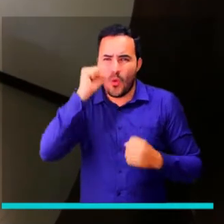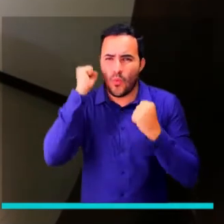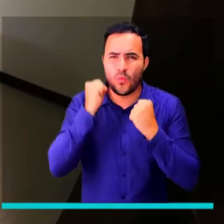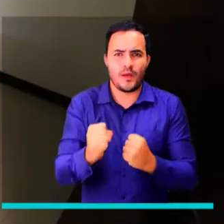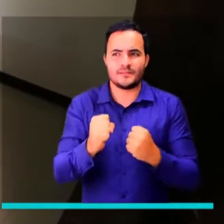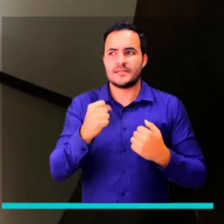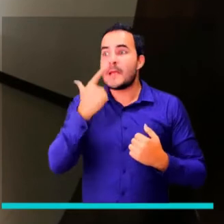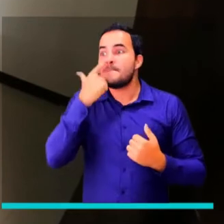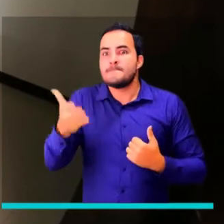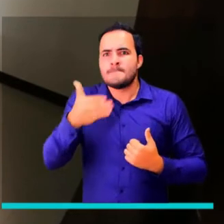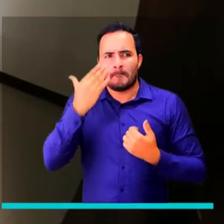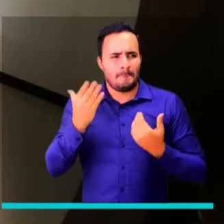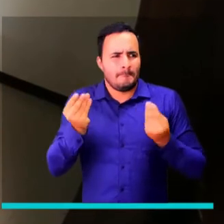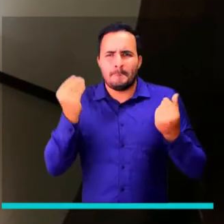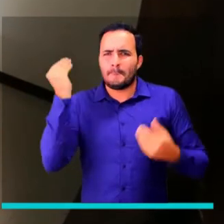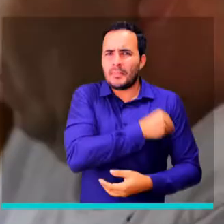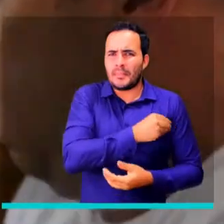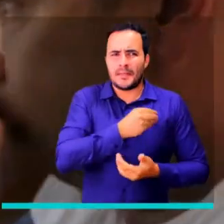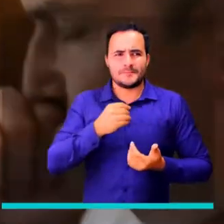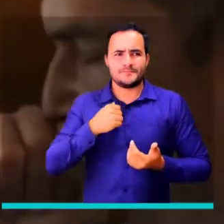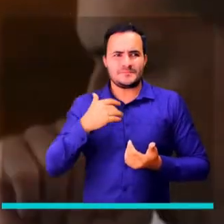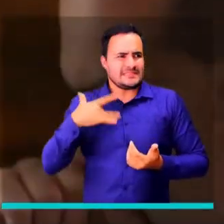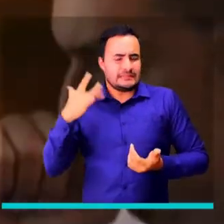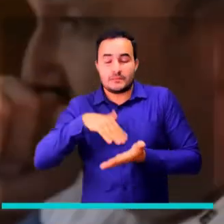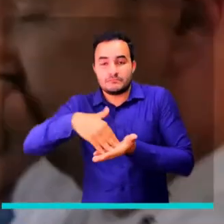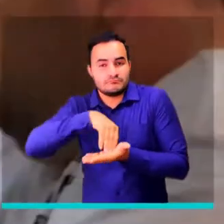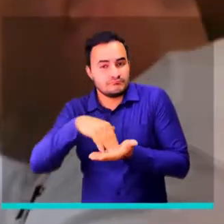algo de olfato. Me sentía muy, muy débil.